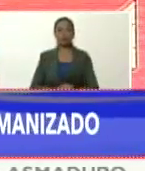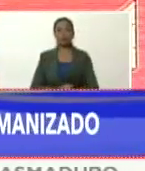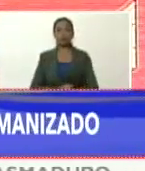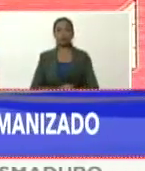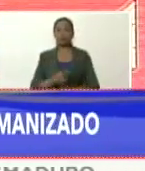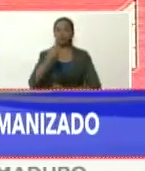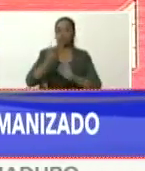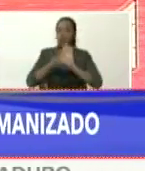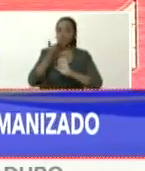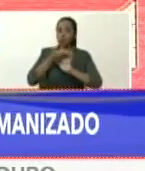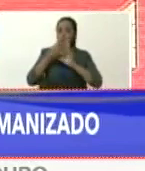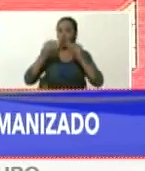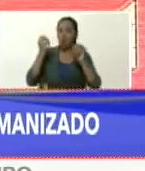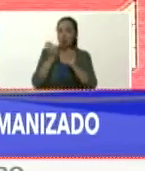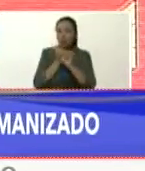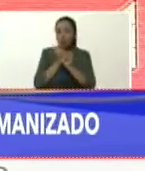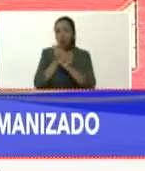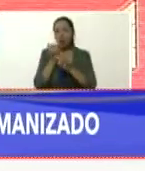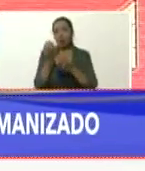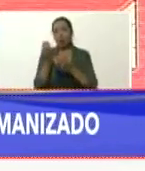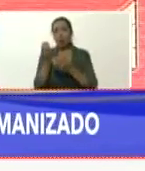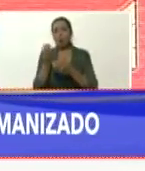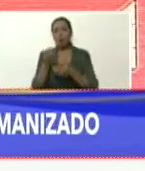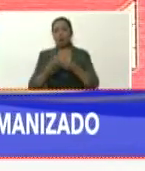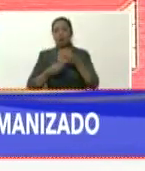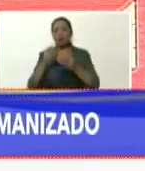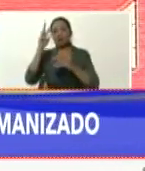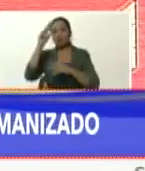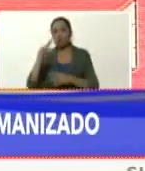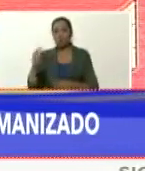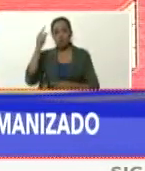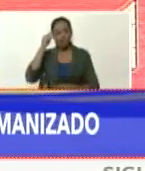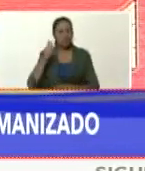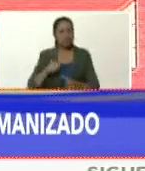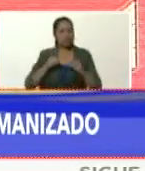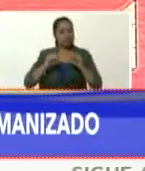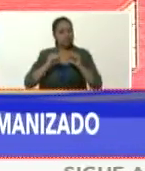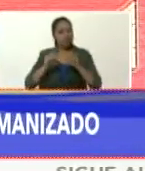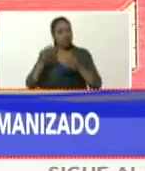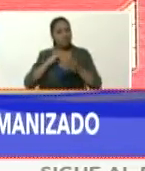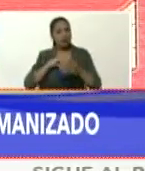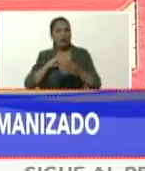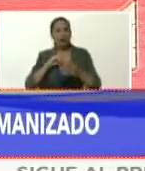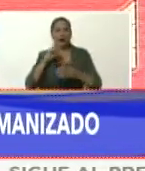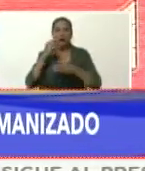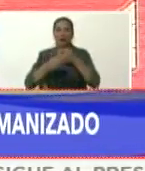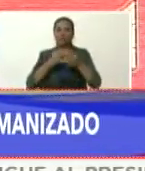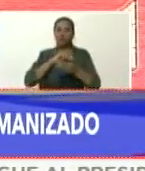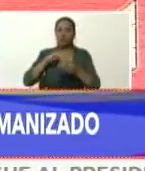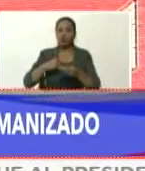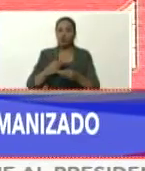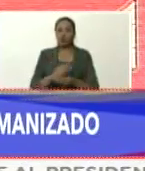Muy importante todo el trabajo diario, permanente, que hay que hacer.